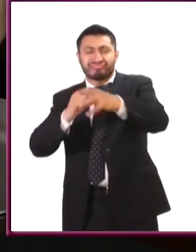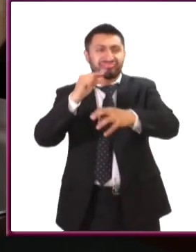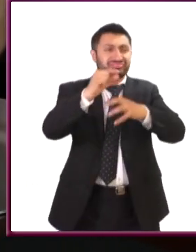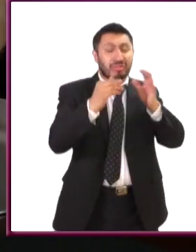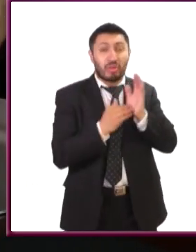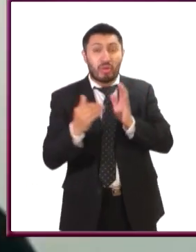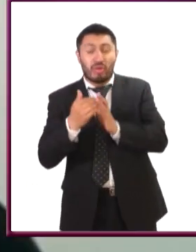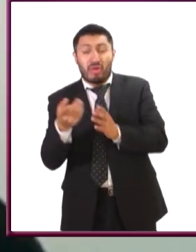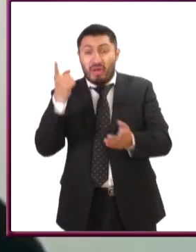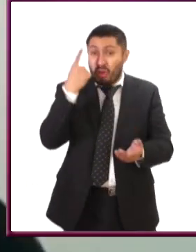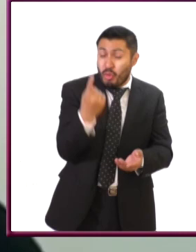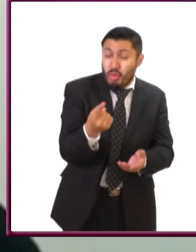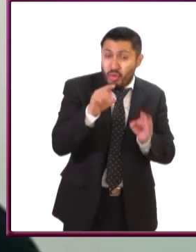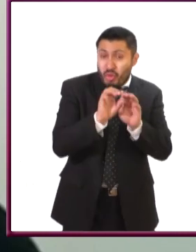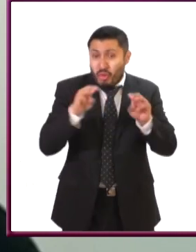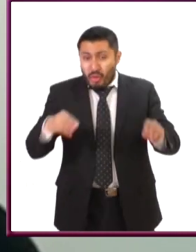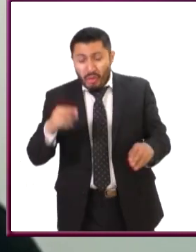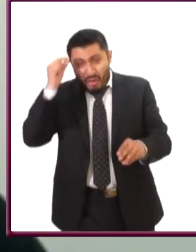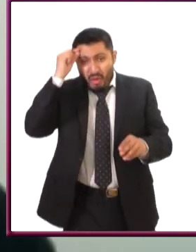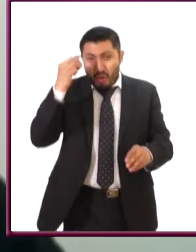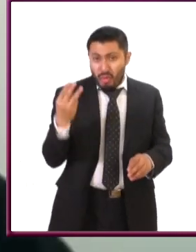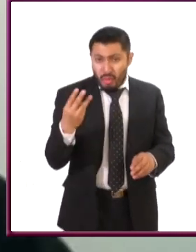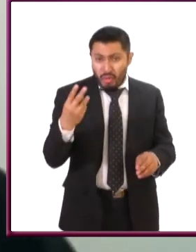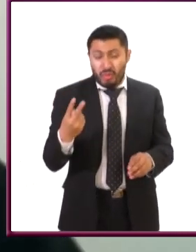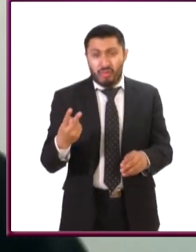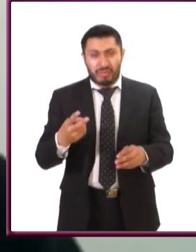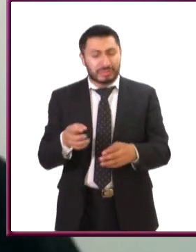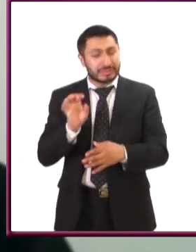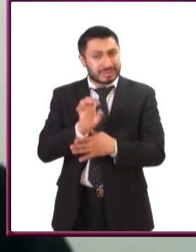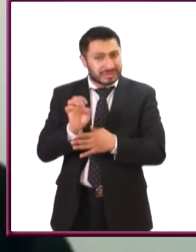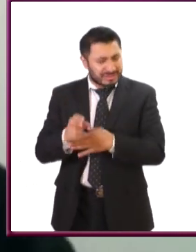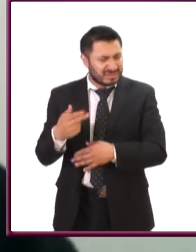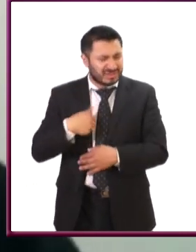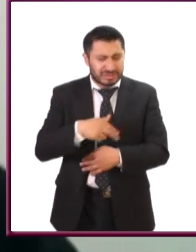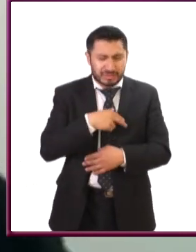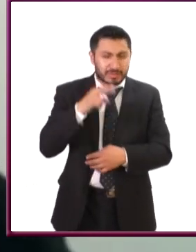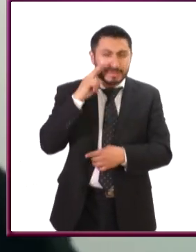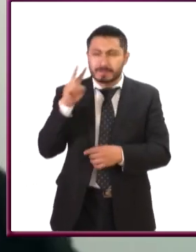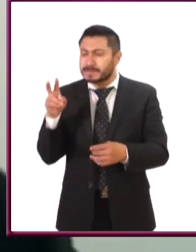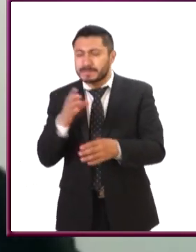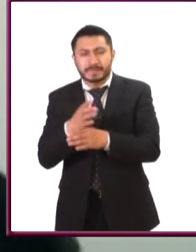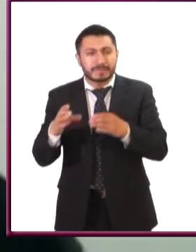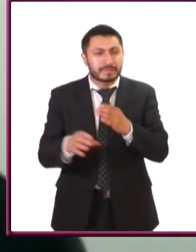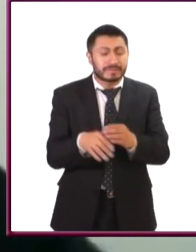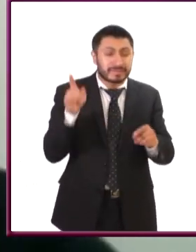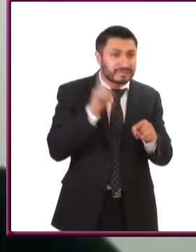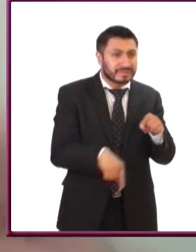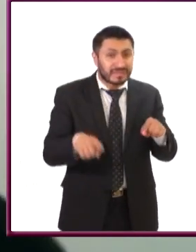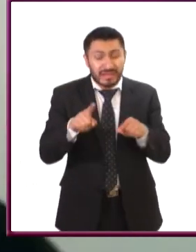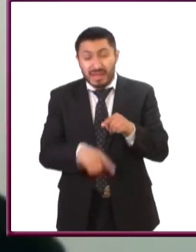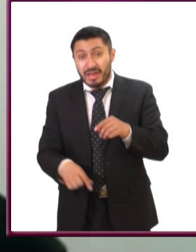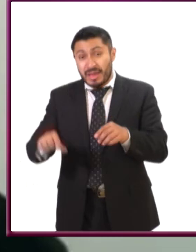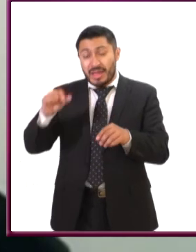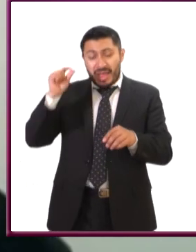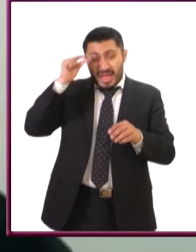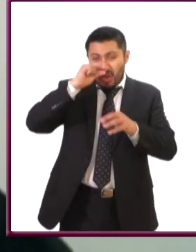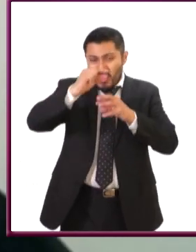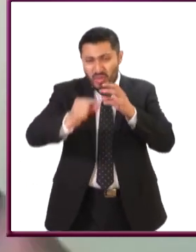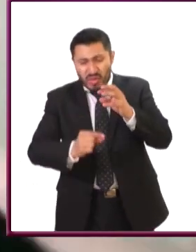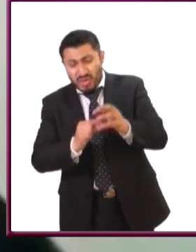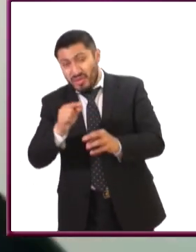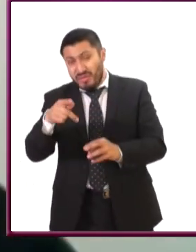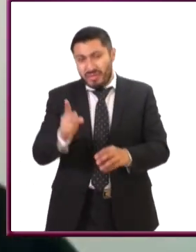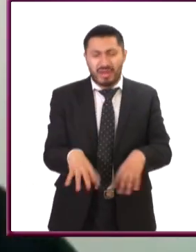Hay millones en cada centímetro cúbico. A lo que nosotros llamamos vacío es una situación donde se han quitado muchos de esos